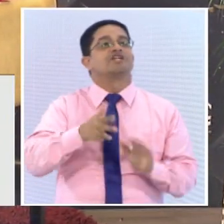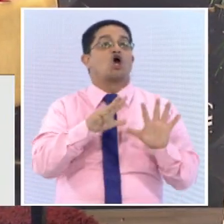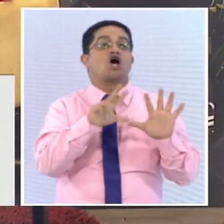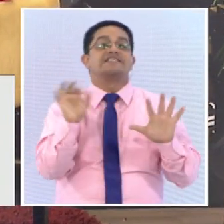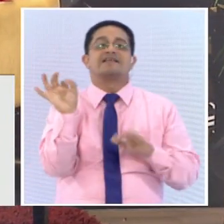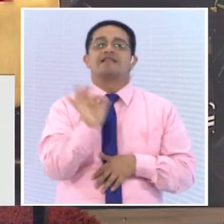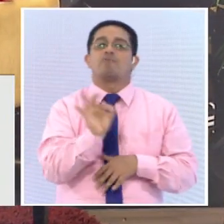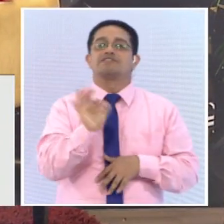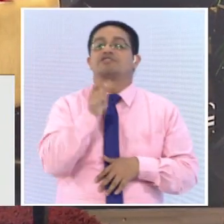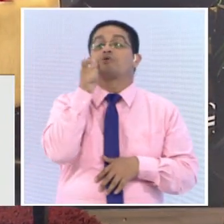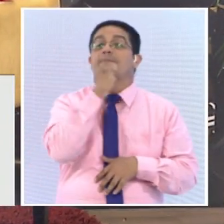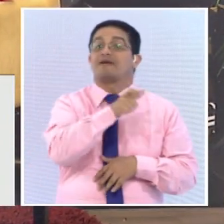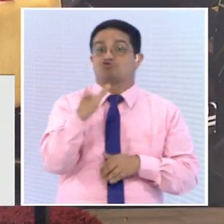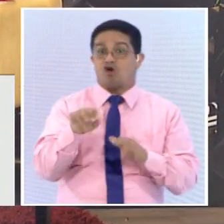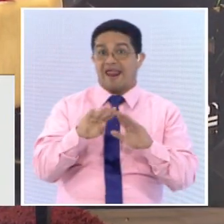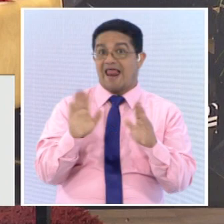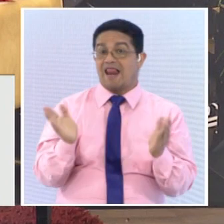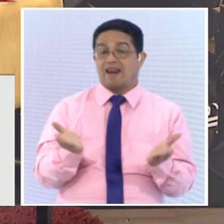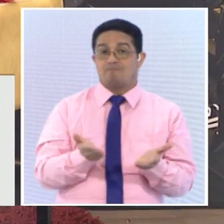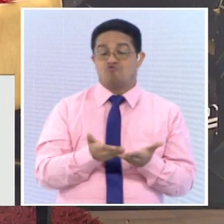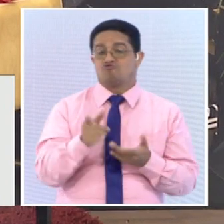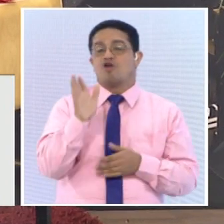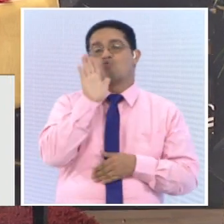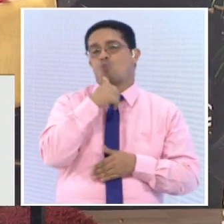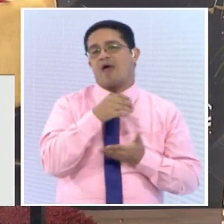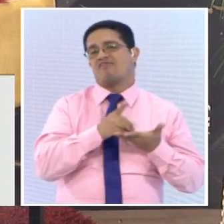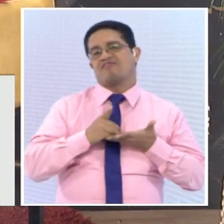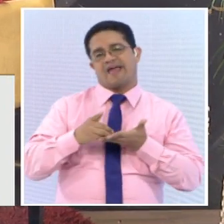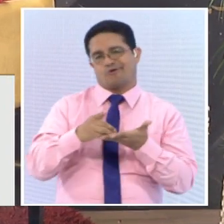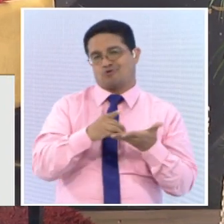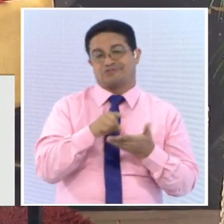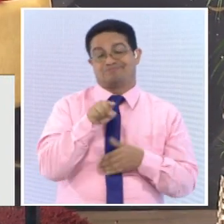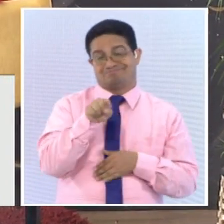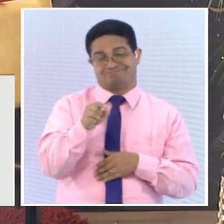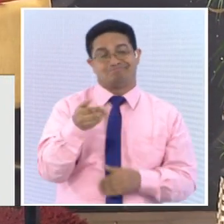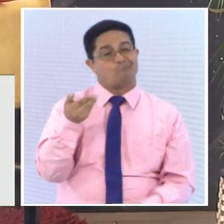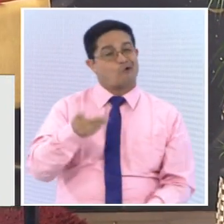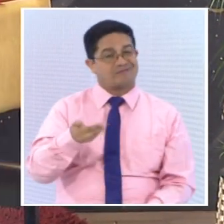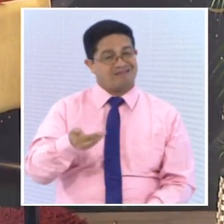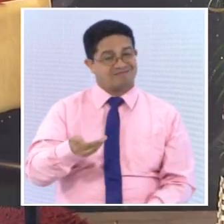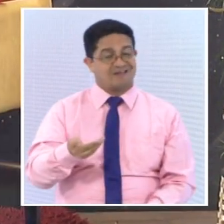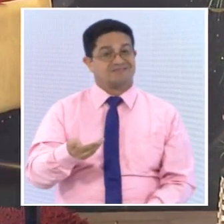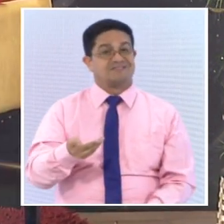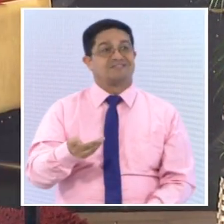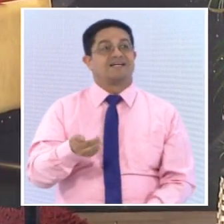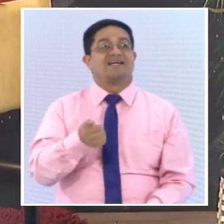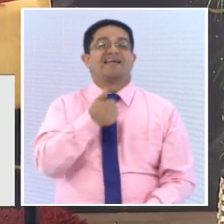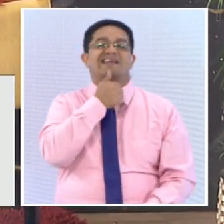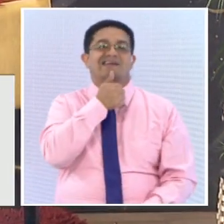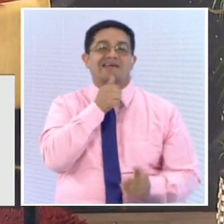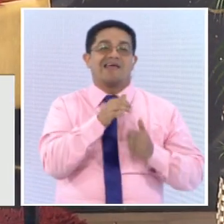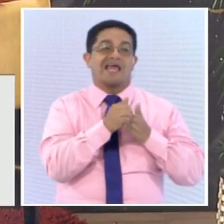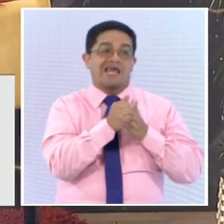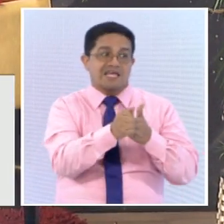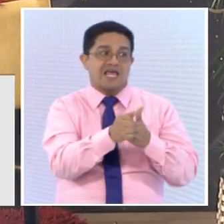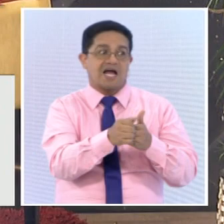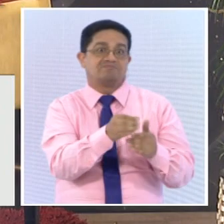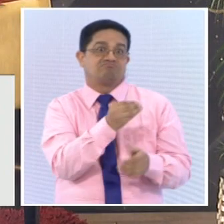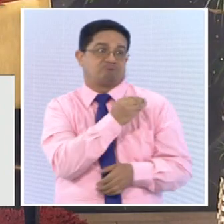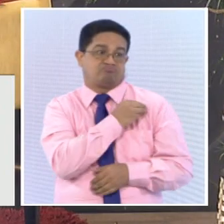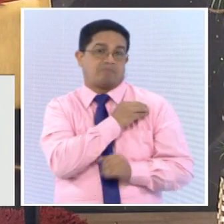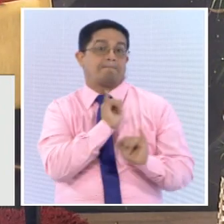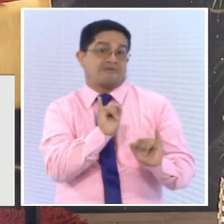los pacientes a nivel mundial no son diagnosticados a tiempo. Y eso es importante. Quien nos da el método Aguiar son los mismos pacientes. Después de nosotros tener